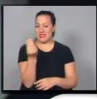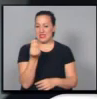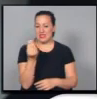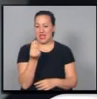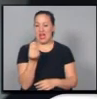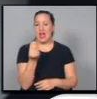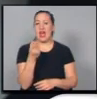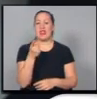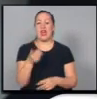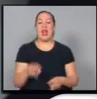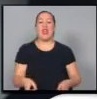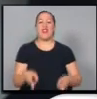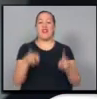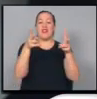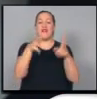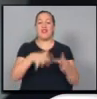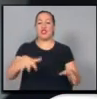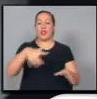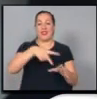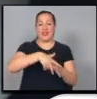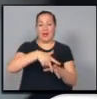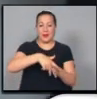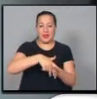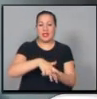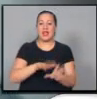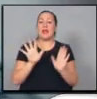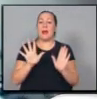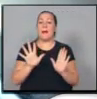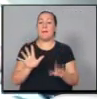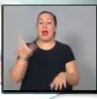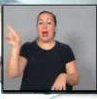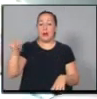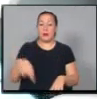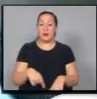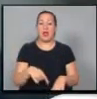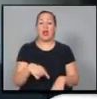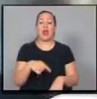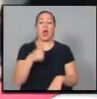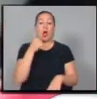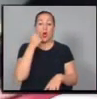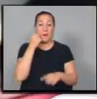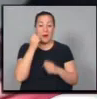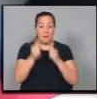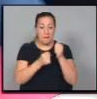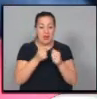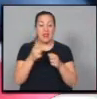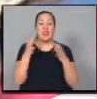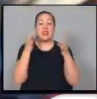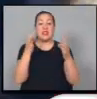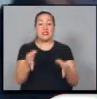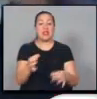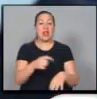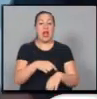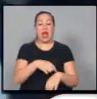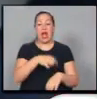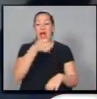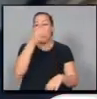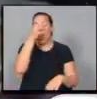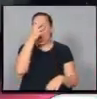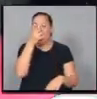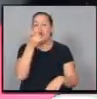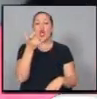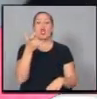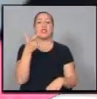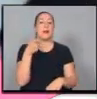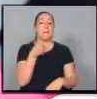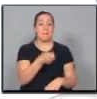a ese edificio de Caballito, quien espera al empresario y que cuando llega supuestamente a las 12:00 es el que comete